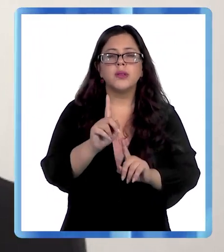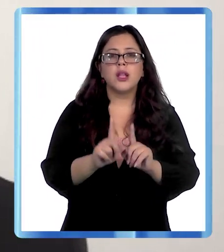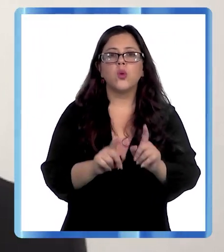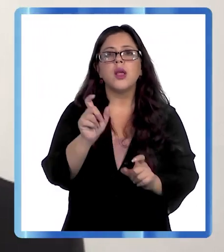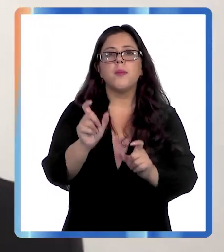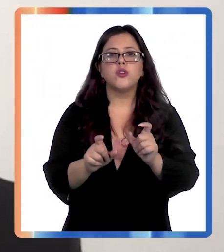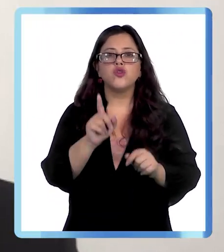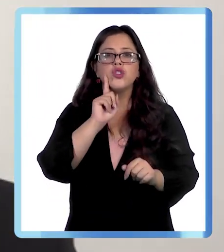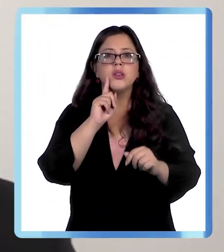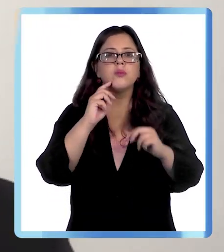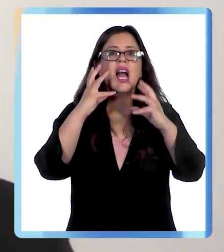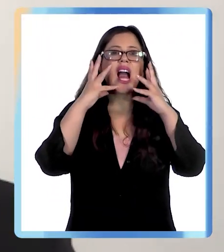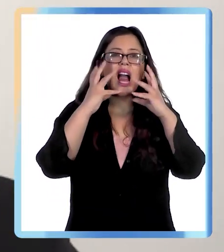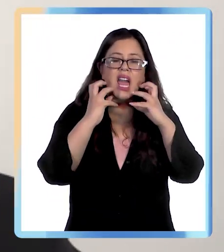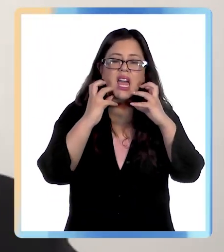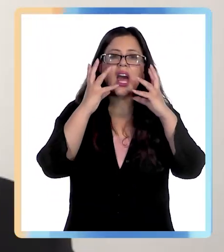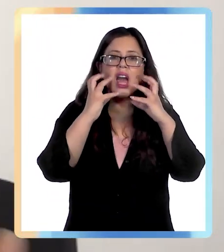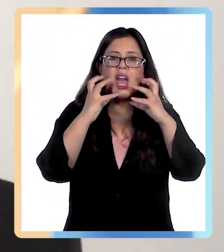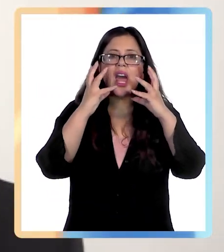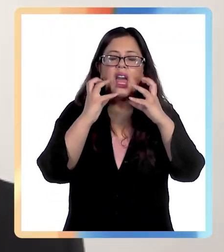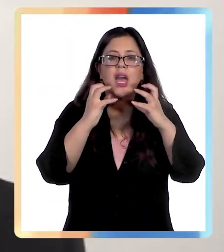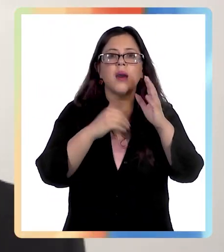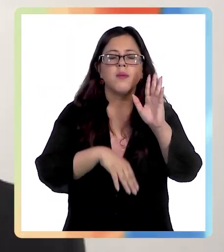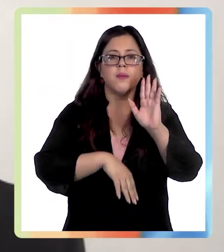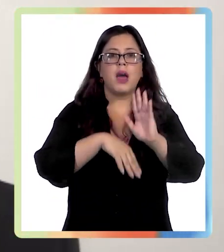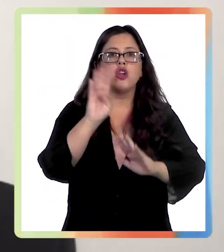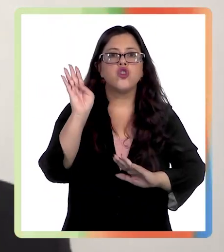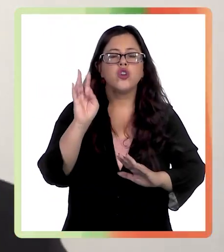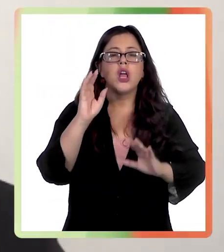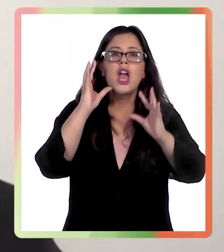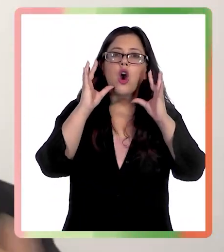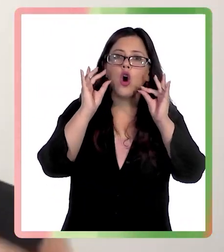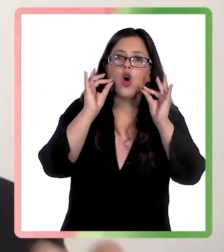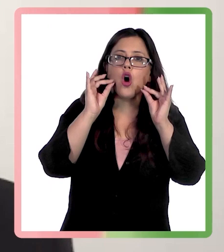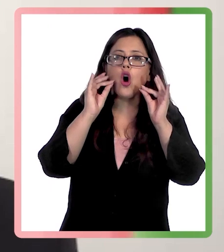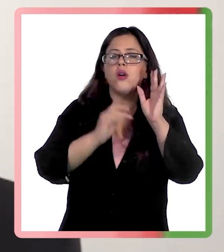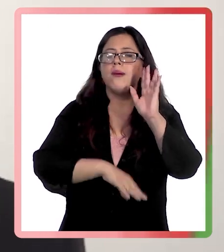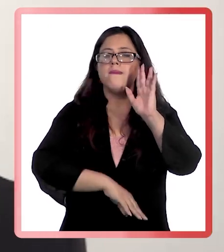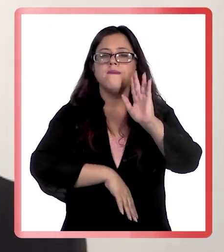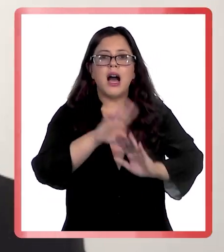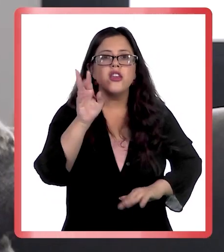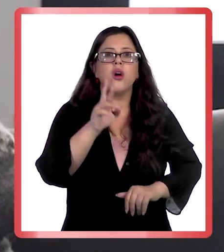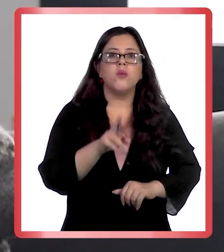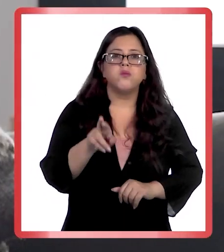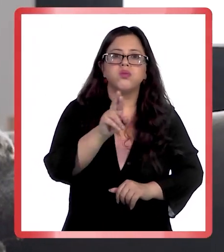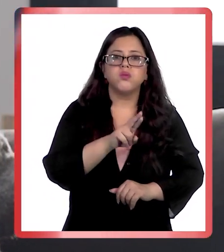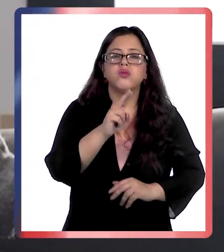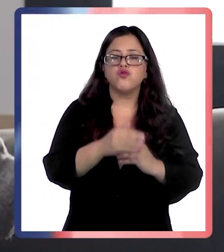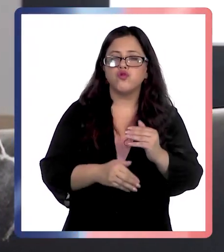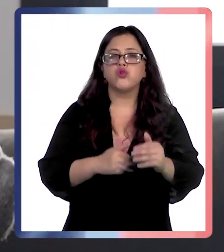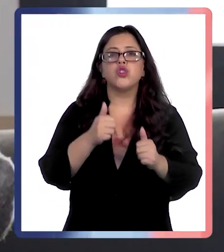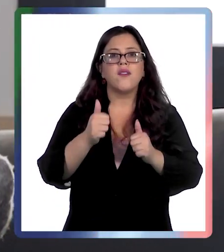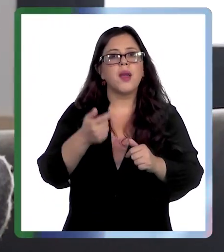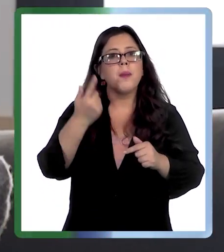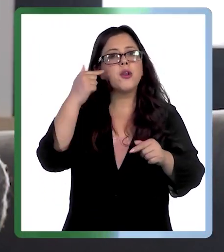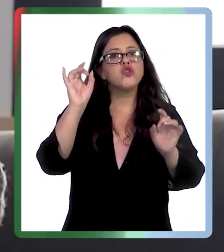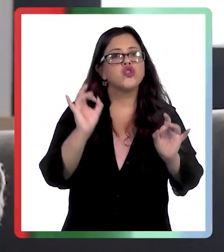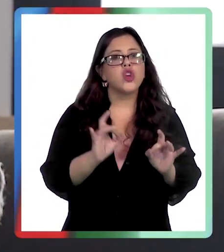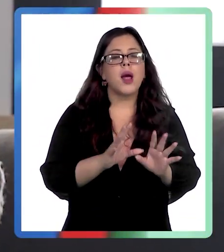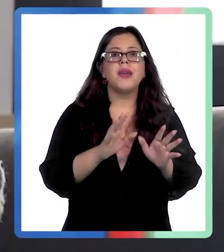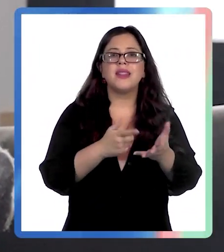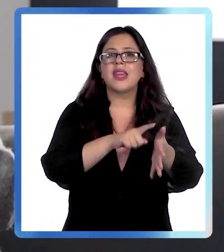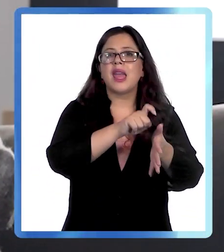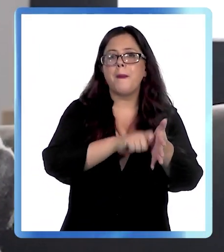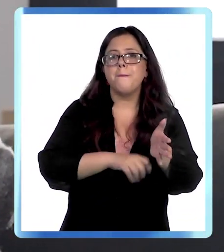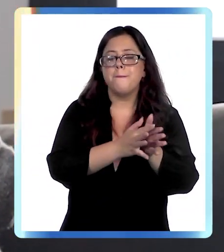en algunos pacientes que tienen un bruxismo extremadamente agudo con un dolor agudo y funciona bastante bien pero por un par de